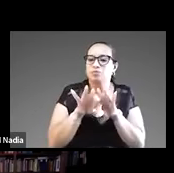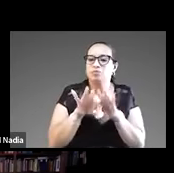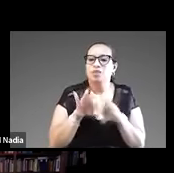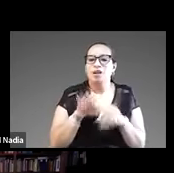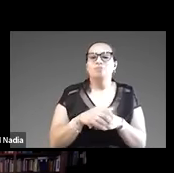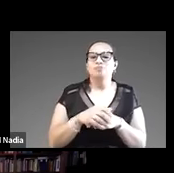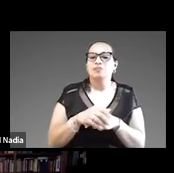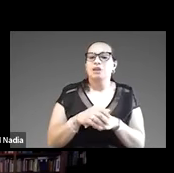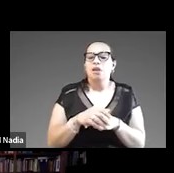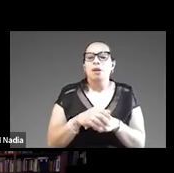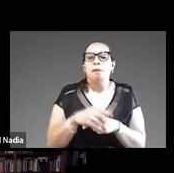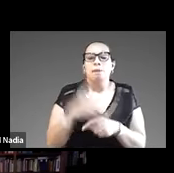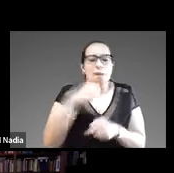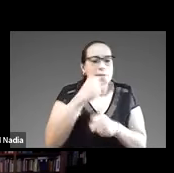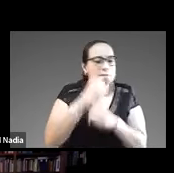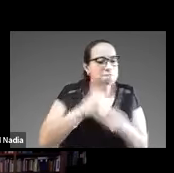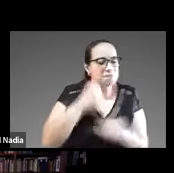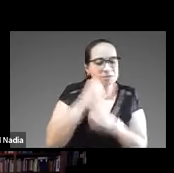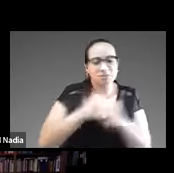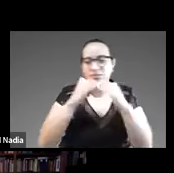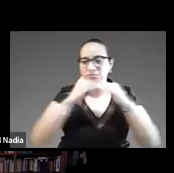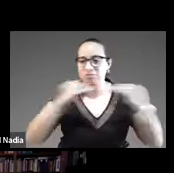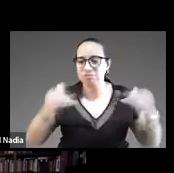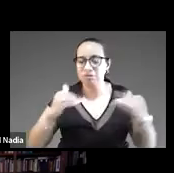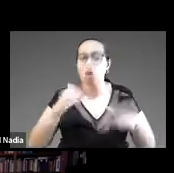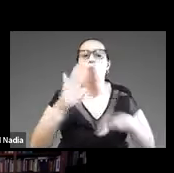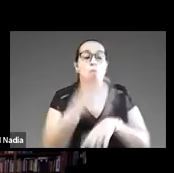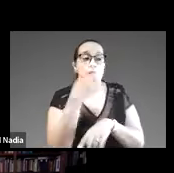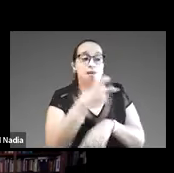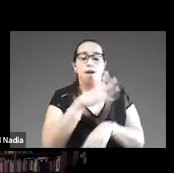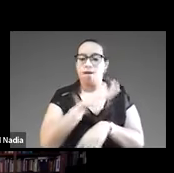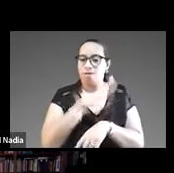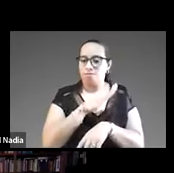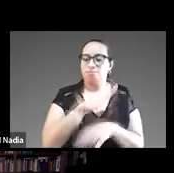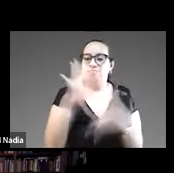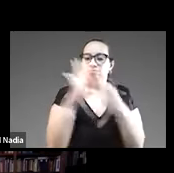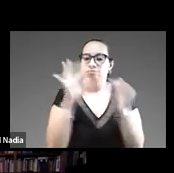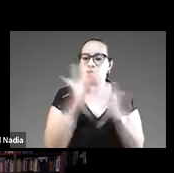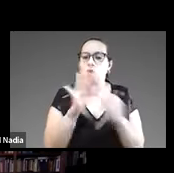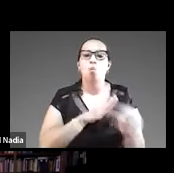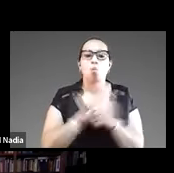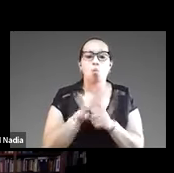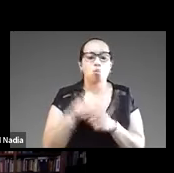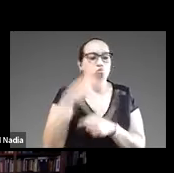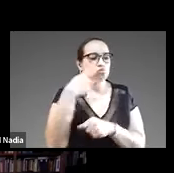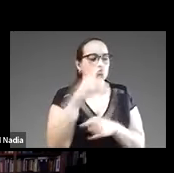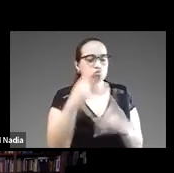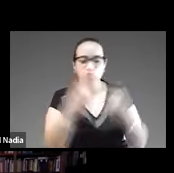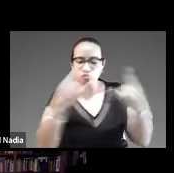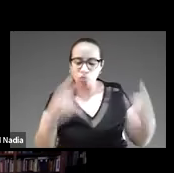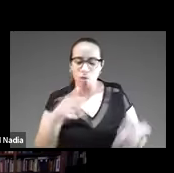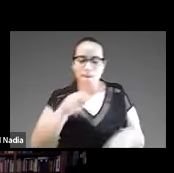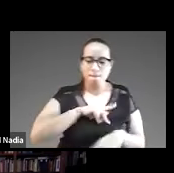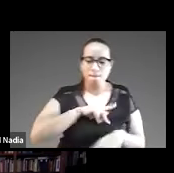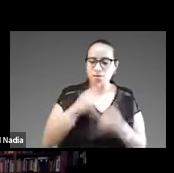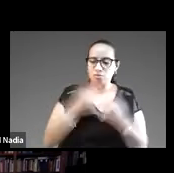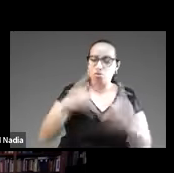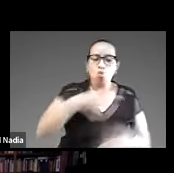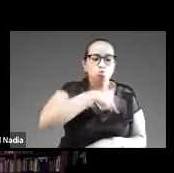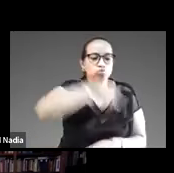cualquier principio y práctica democrática, porque entonces sí estamos hablando de tu relato, mi relato, nuestro relato,